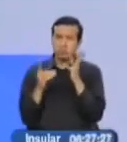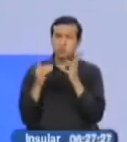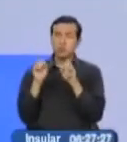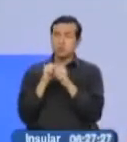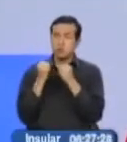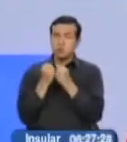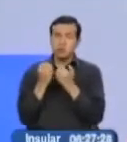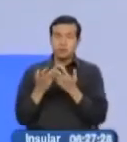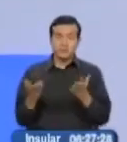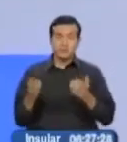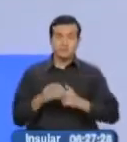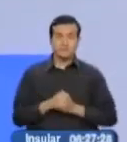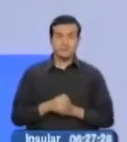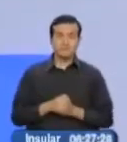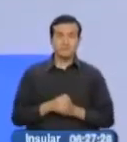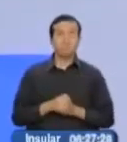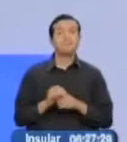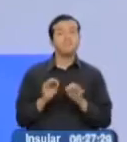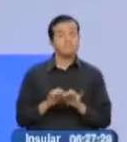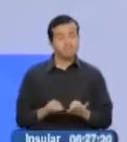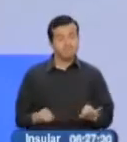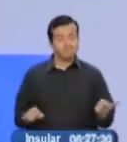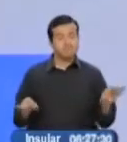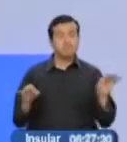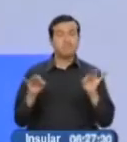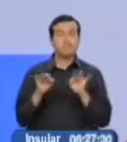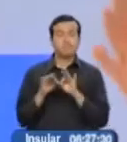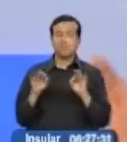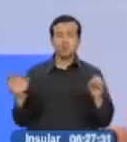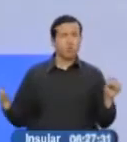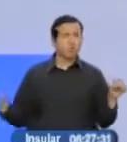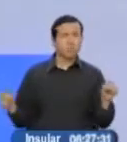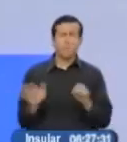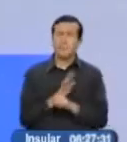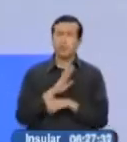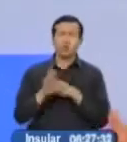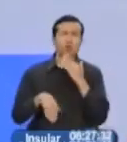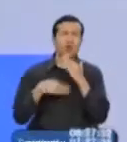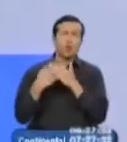sociedad. Entonces, es sumamente importante porque incluye toda